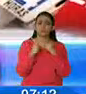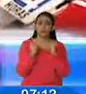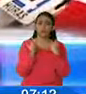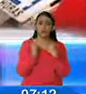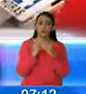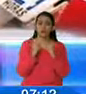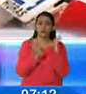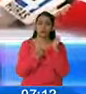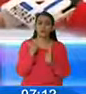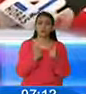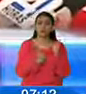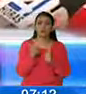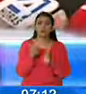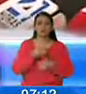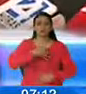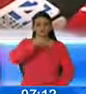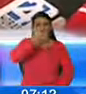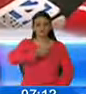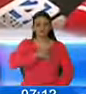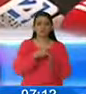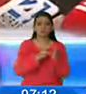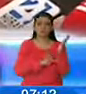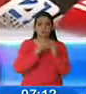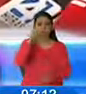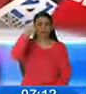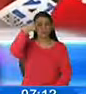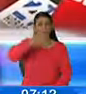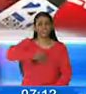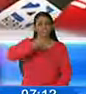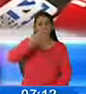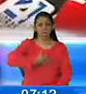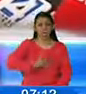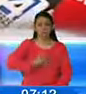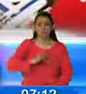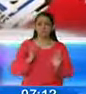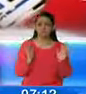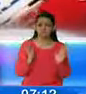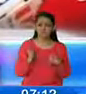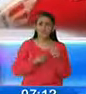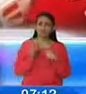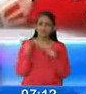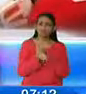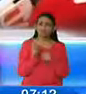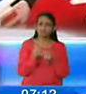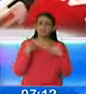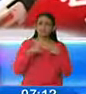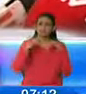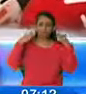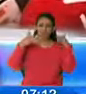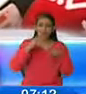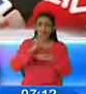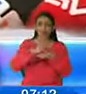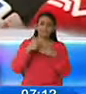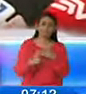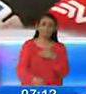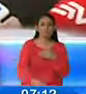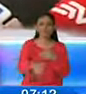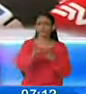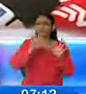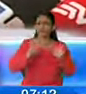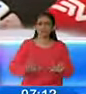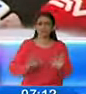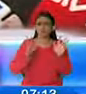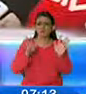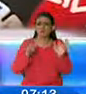una candidatura seria, un programa de gobierno serio, y vamos a seguir trabajando por el Ecuador en todos los espacios en